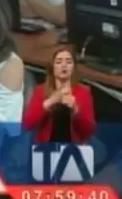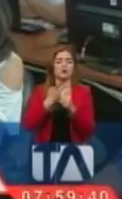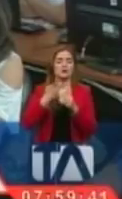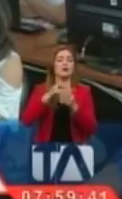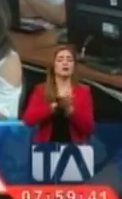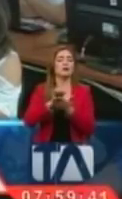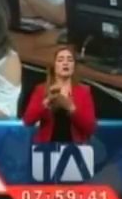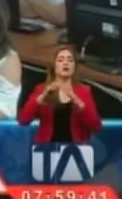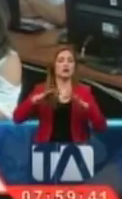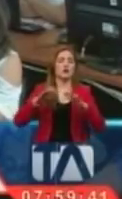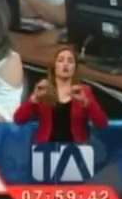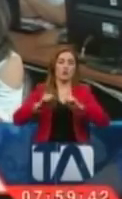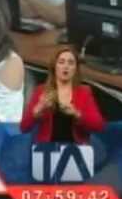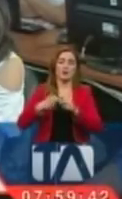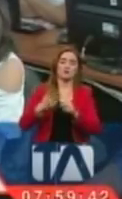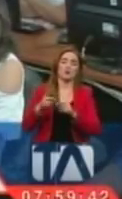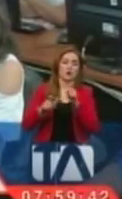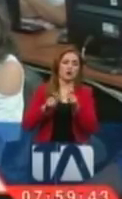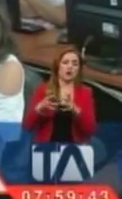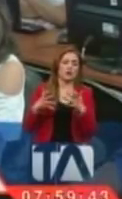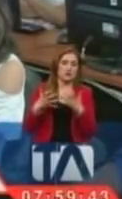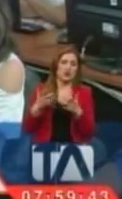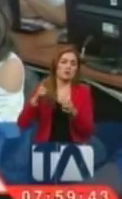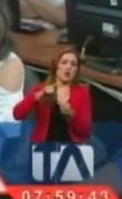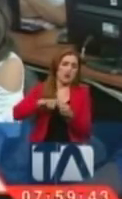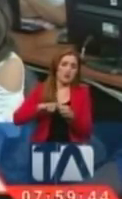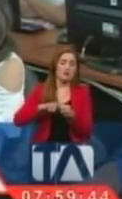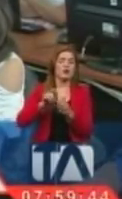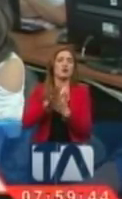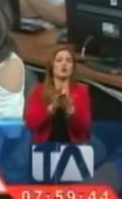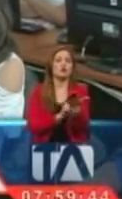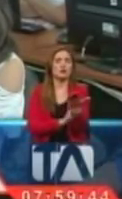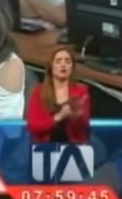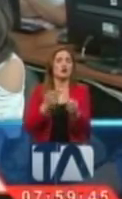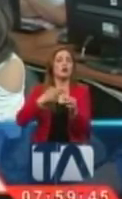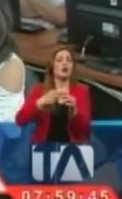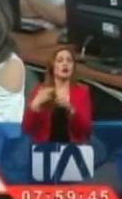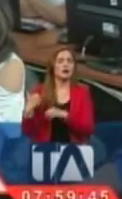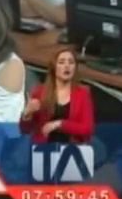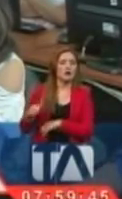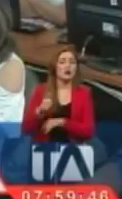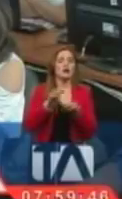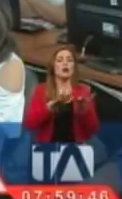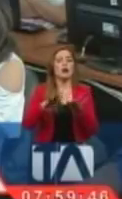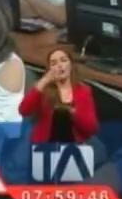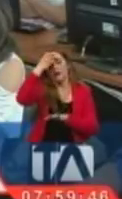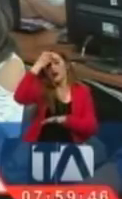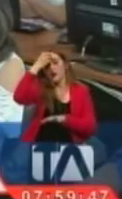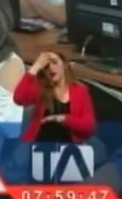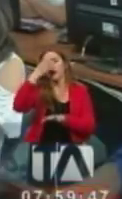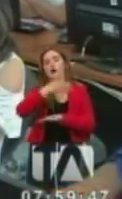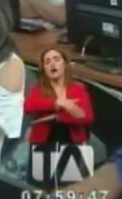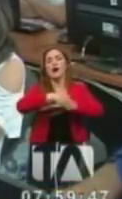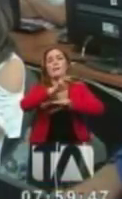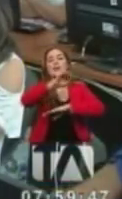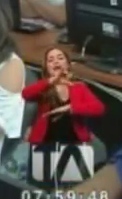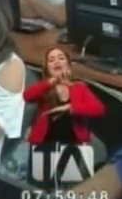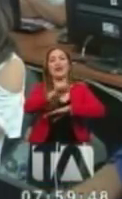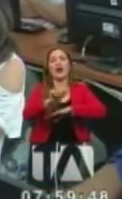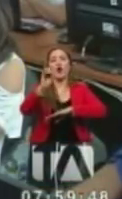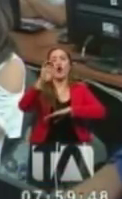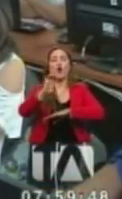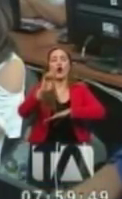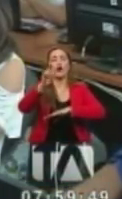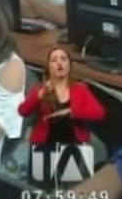septiembre las personas que quieran pertenecer a este proyecto tienen que acercarse a la secretaría de educación que quede en la mejilla de